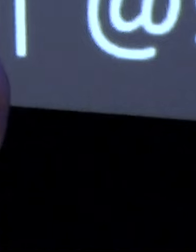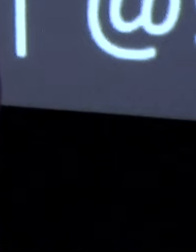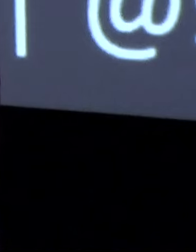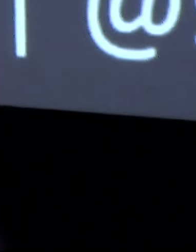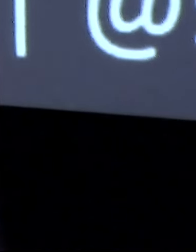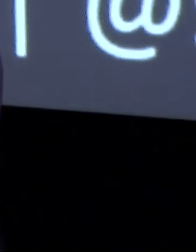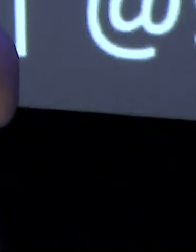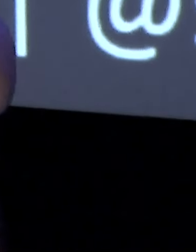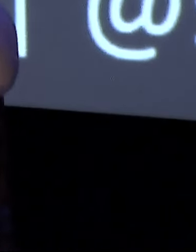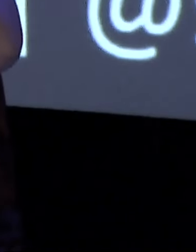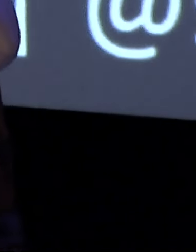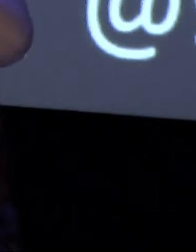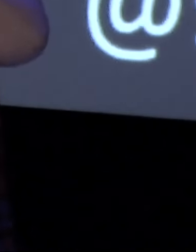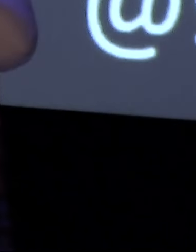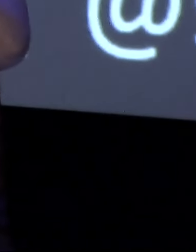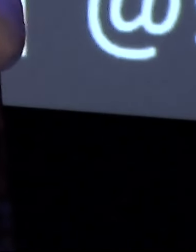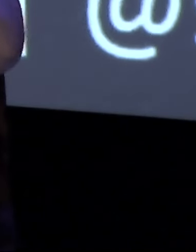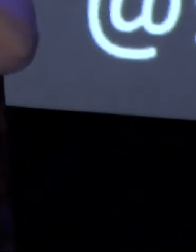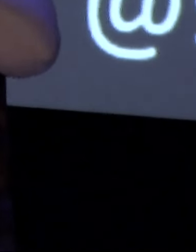luna, esta es mi fuerza.